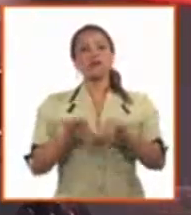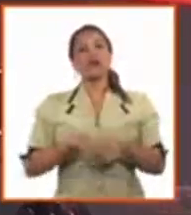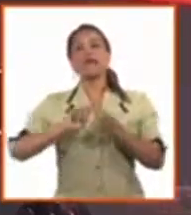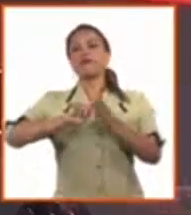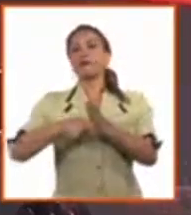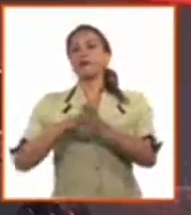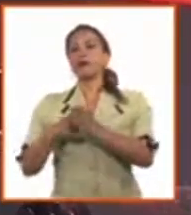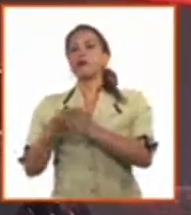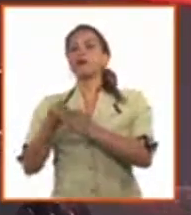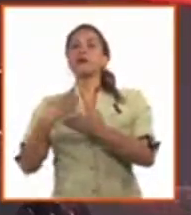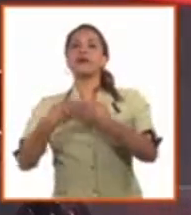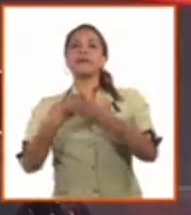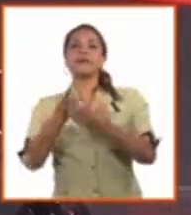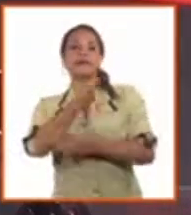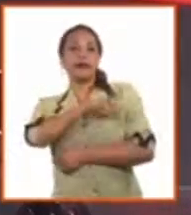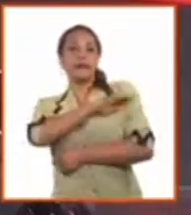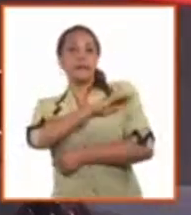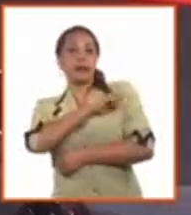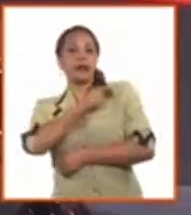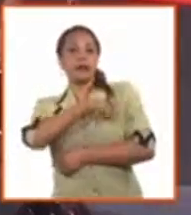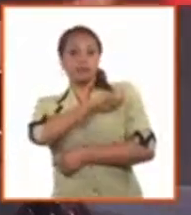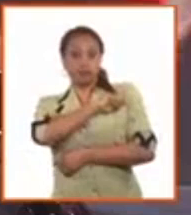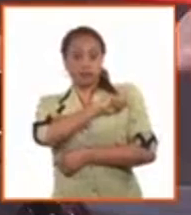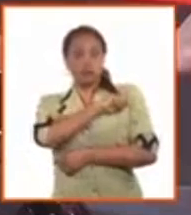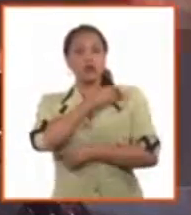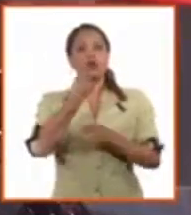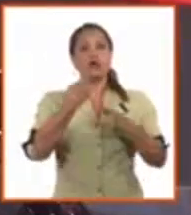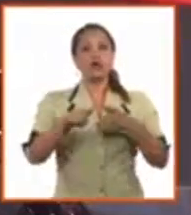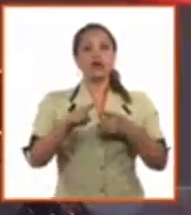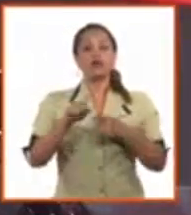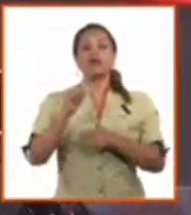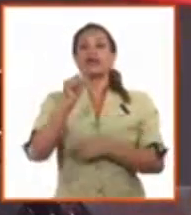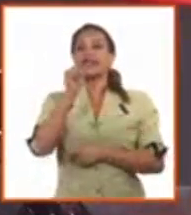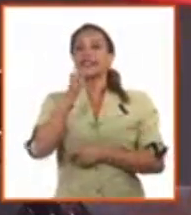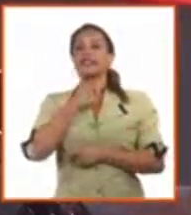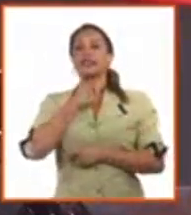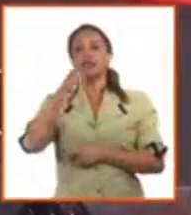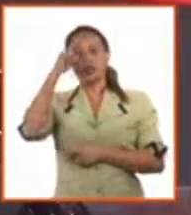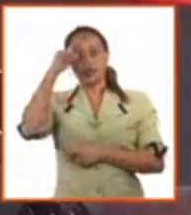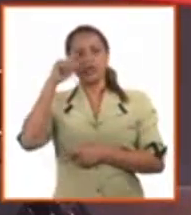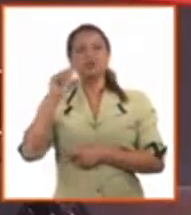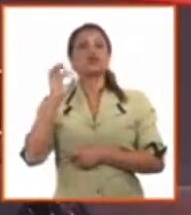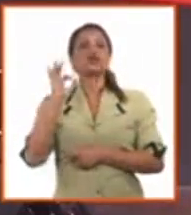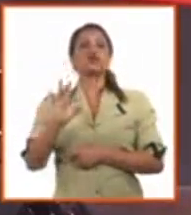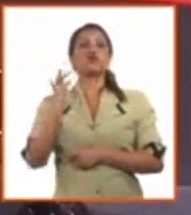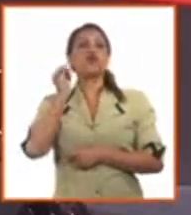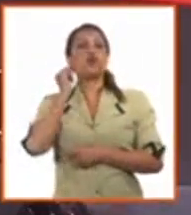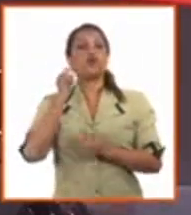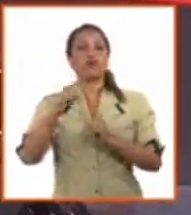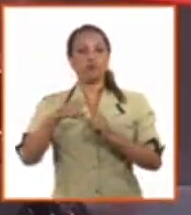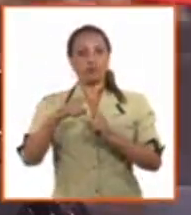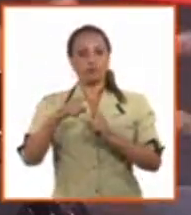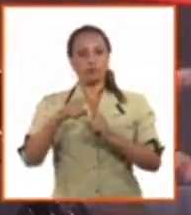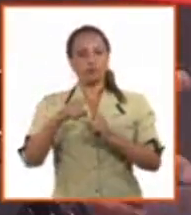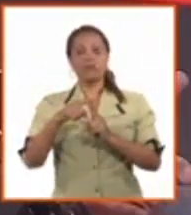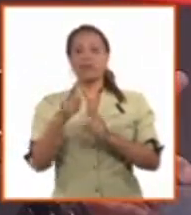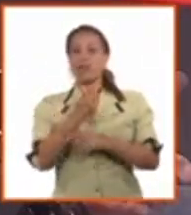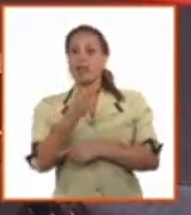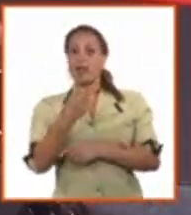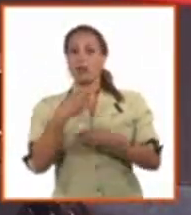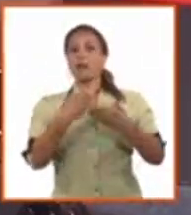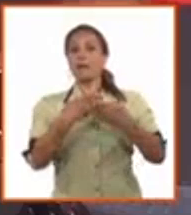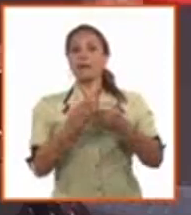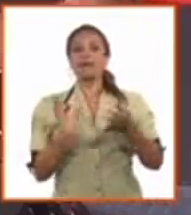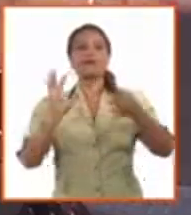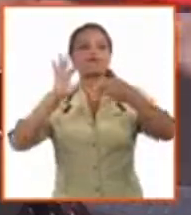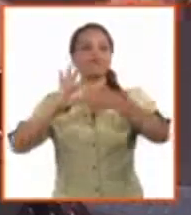firmado entre una empresa española y la empresa de soft que sobre todo implica tener un modelo de